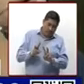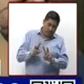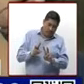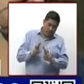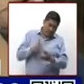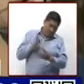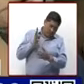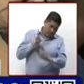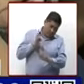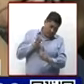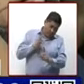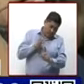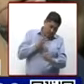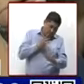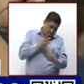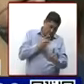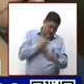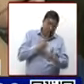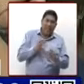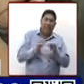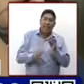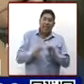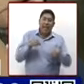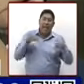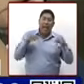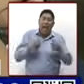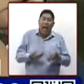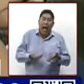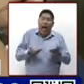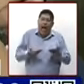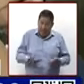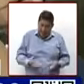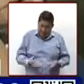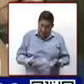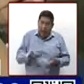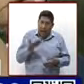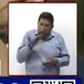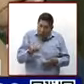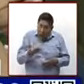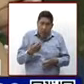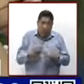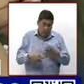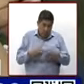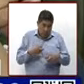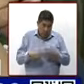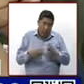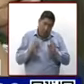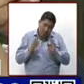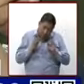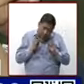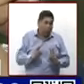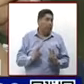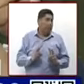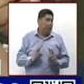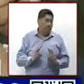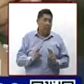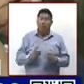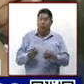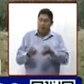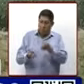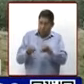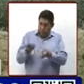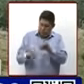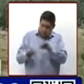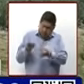tengan alguna cuenta pendiente con la justicia, es que se determina. En este momento todavía se encuentran, se está haciendo la valoración de